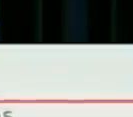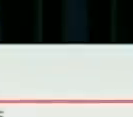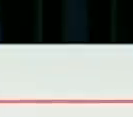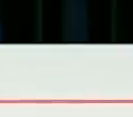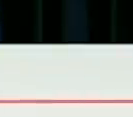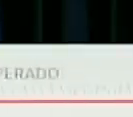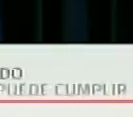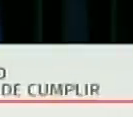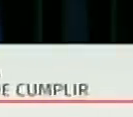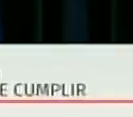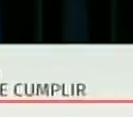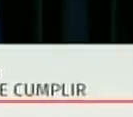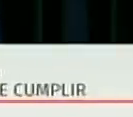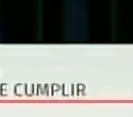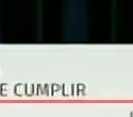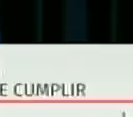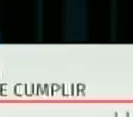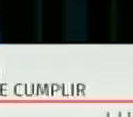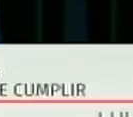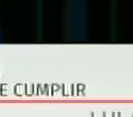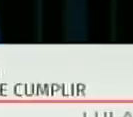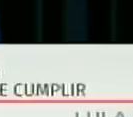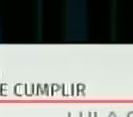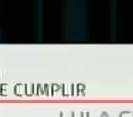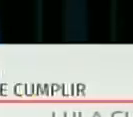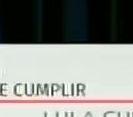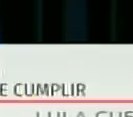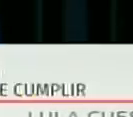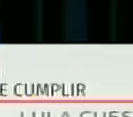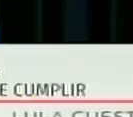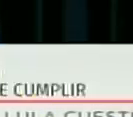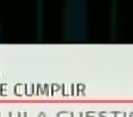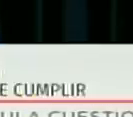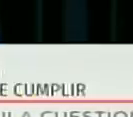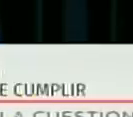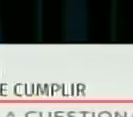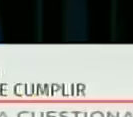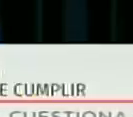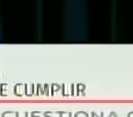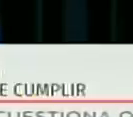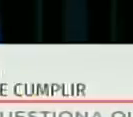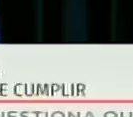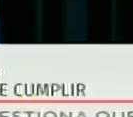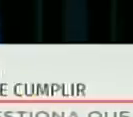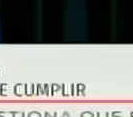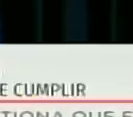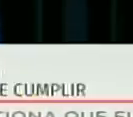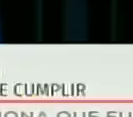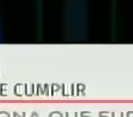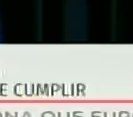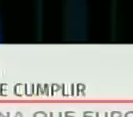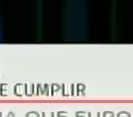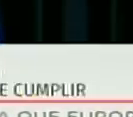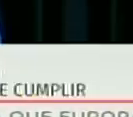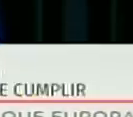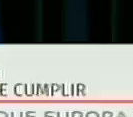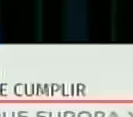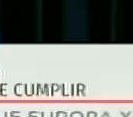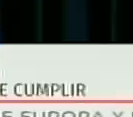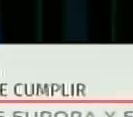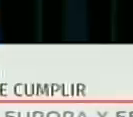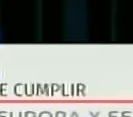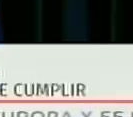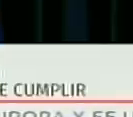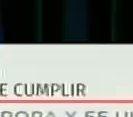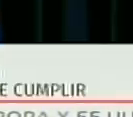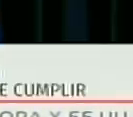comunicación audios y videos, lo que se evidencia es un lenguaje soez por parte del señor Guaidó, que habrá que